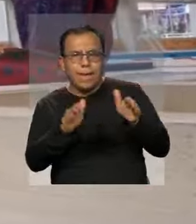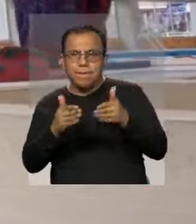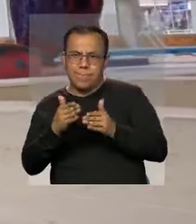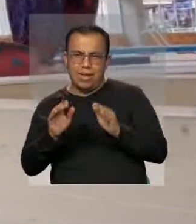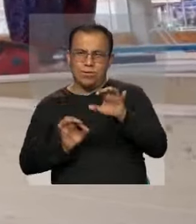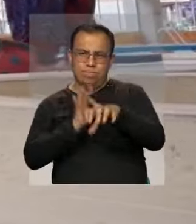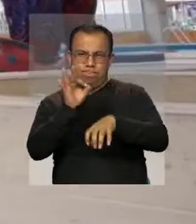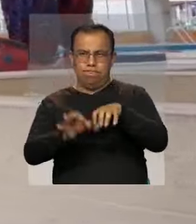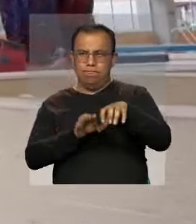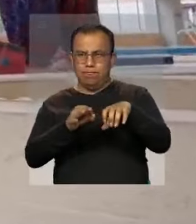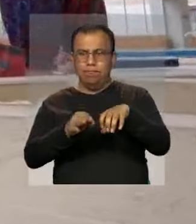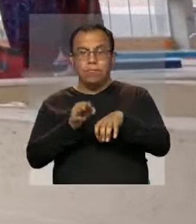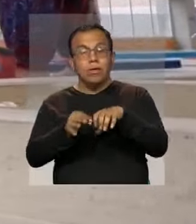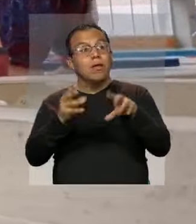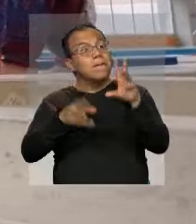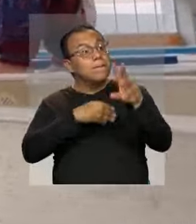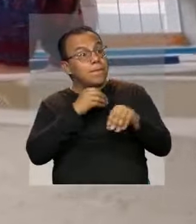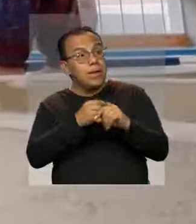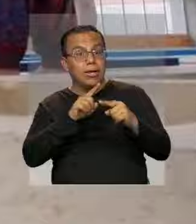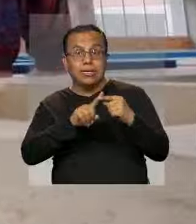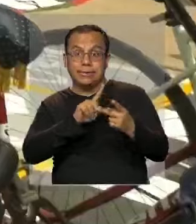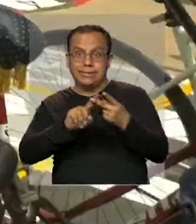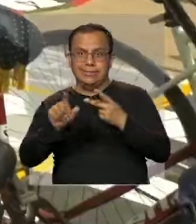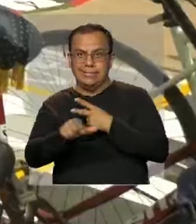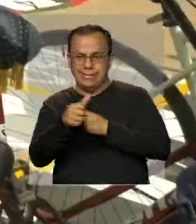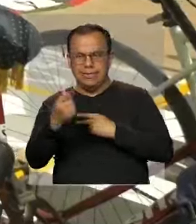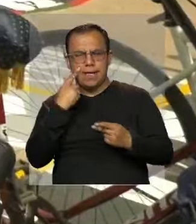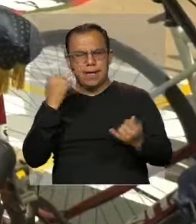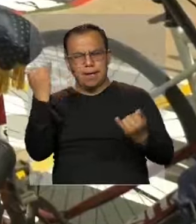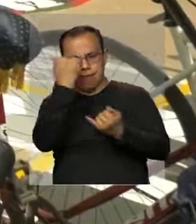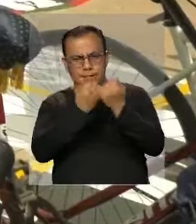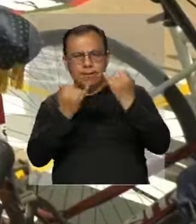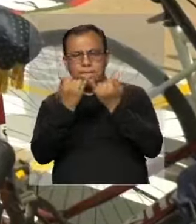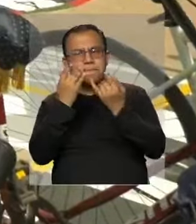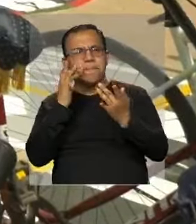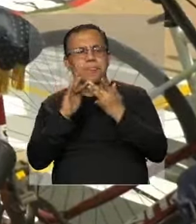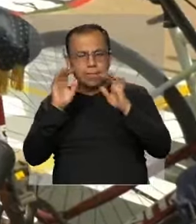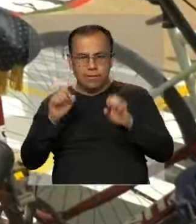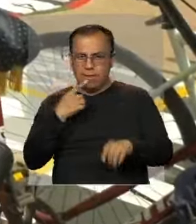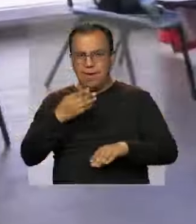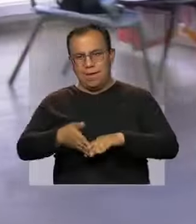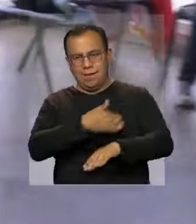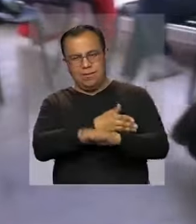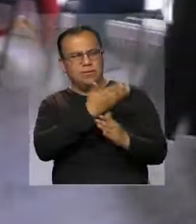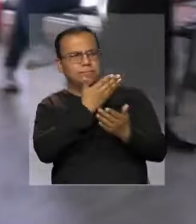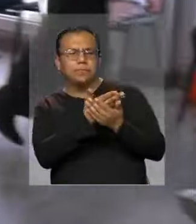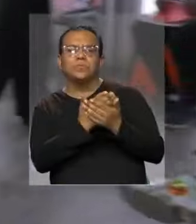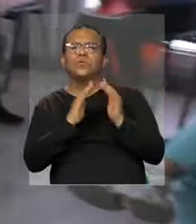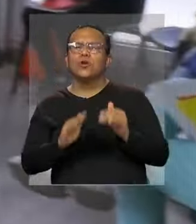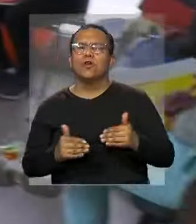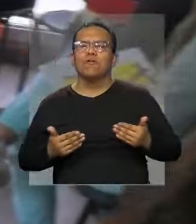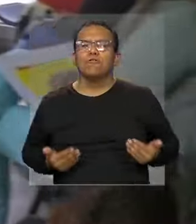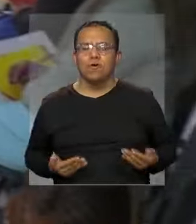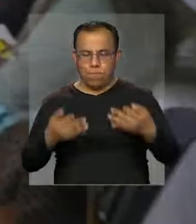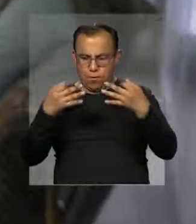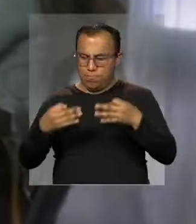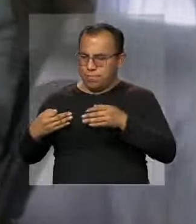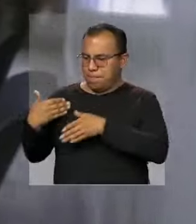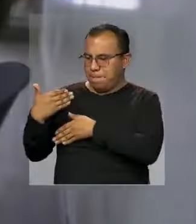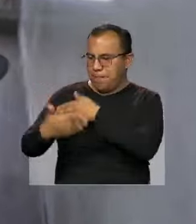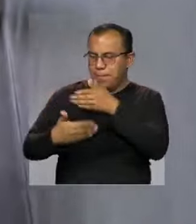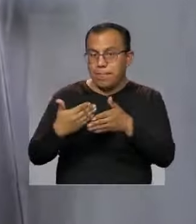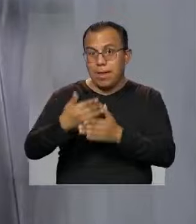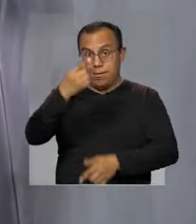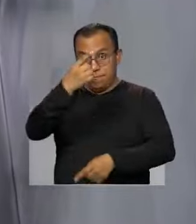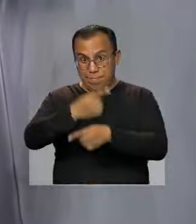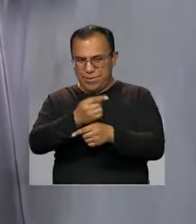cuidado. Lo segundo es que en punto de identificar lo que tú estabas diciendo de cómo hacer que siga siendo eficiente y